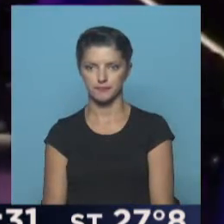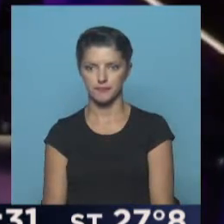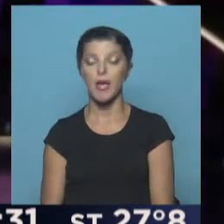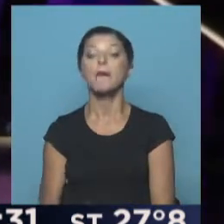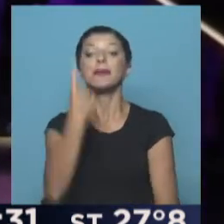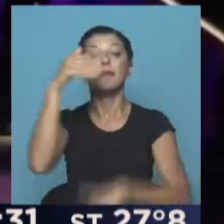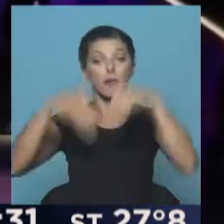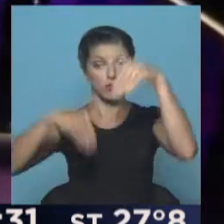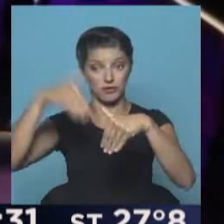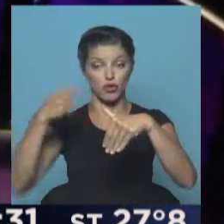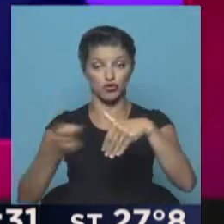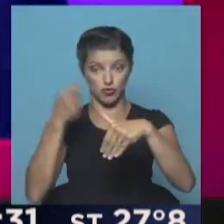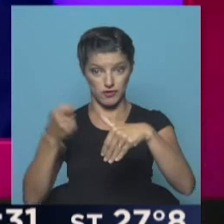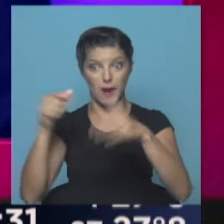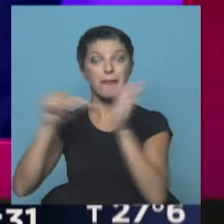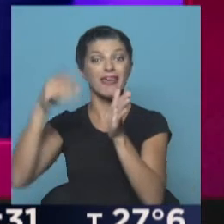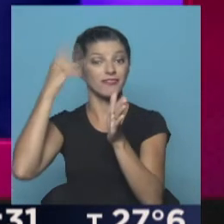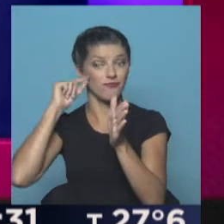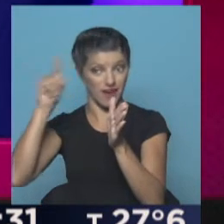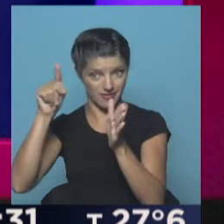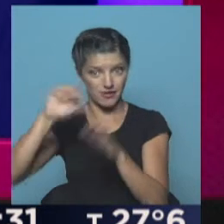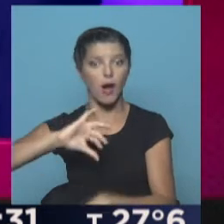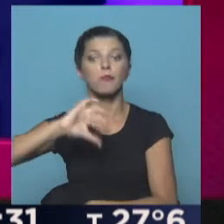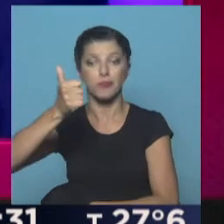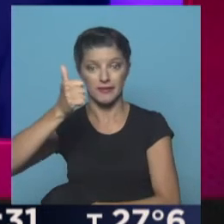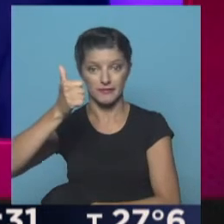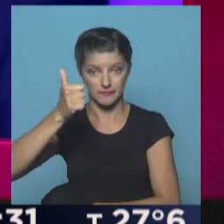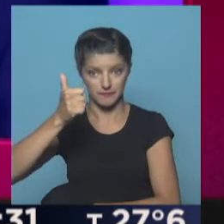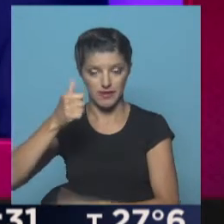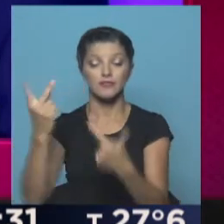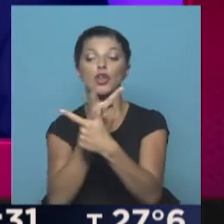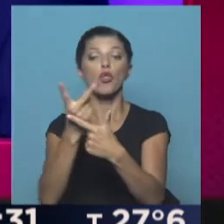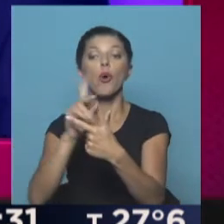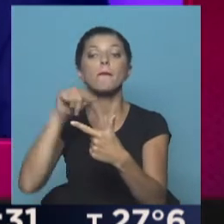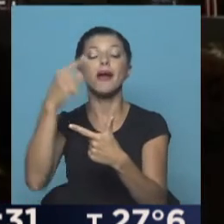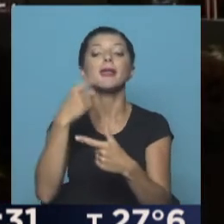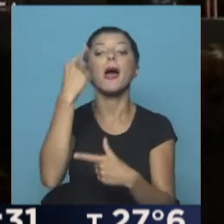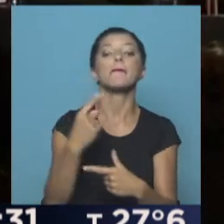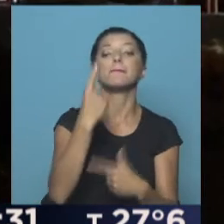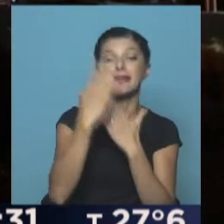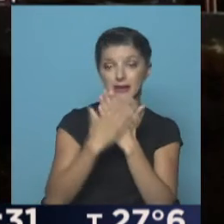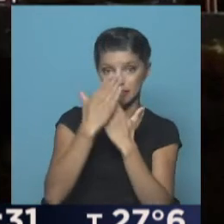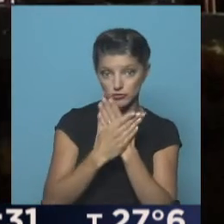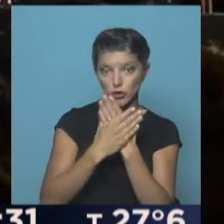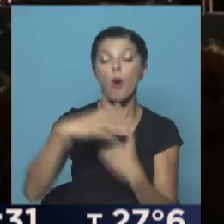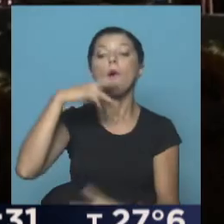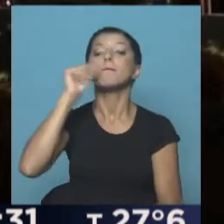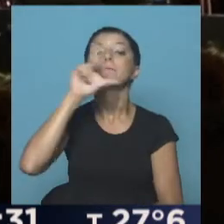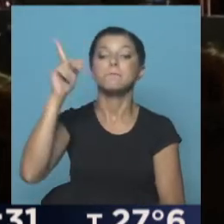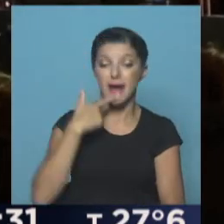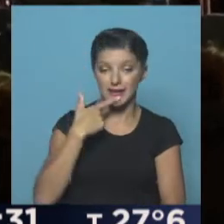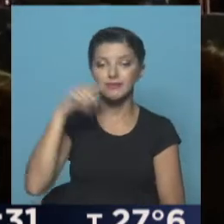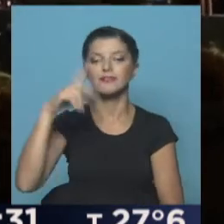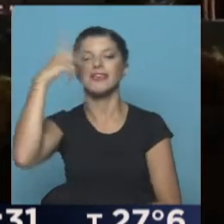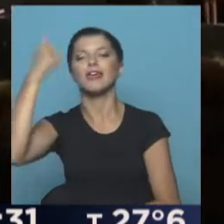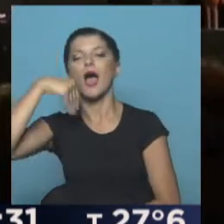Primarias socialistas en Francia. Ganadores en primera vuelta mañana, el exministro Benoît Hamon y Manuel Valls, mano derecha